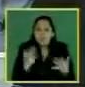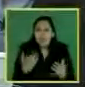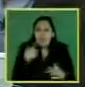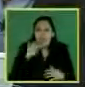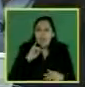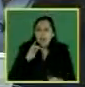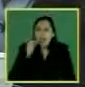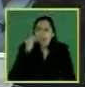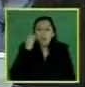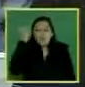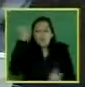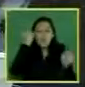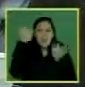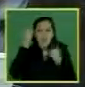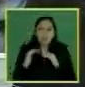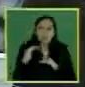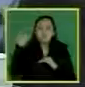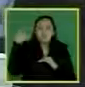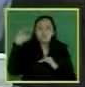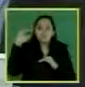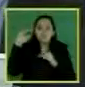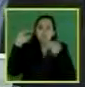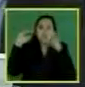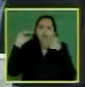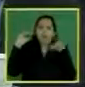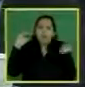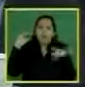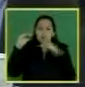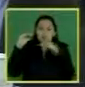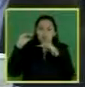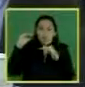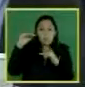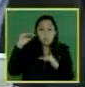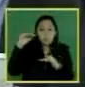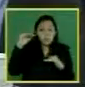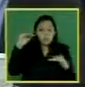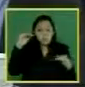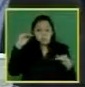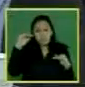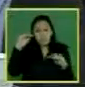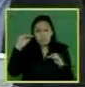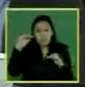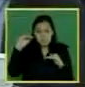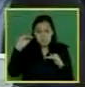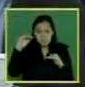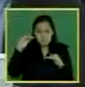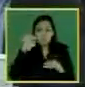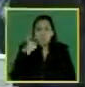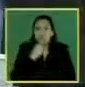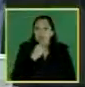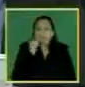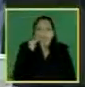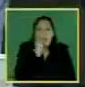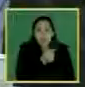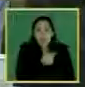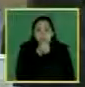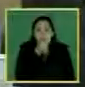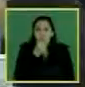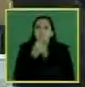superestructura ideológica. Esa superestructura ideológica justifica todas las cosas que tú vas haciendo. Esta señora allí